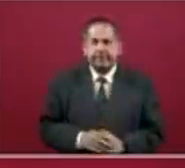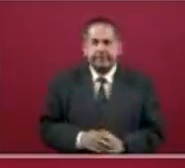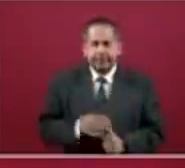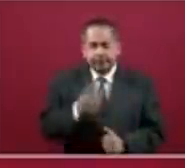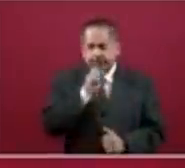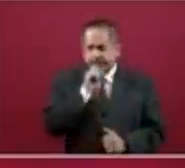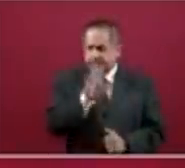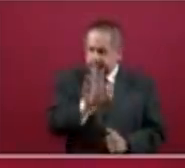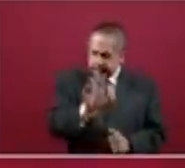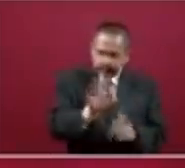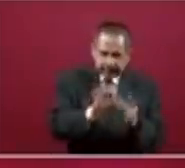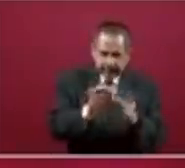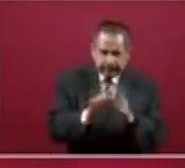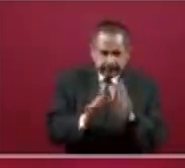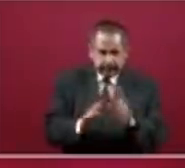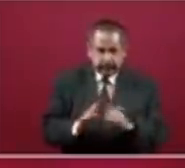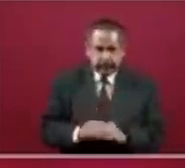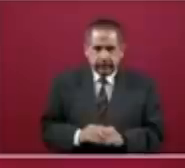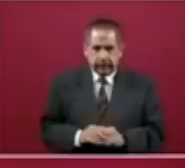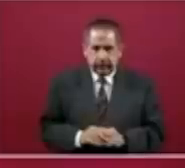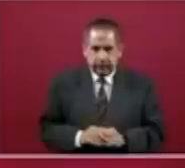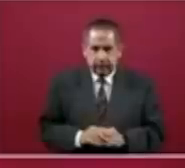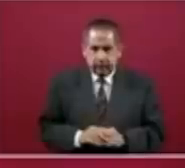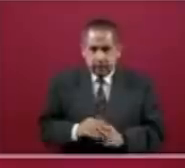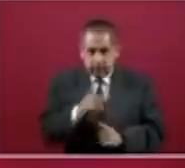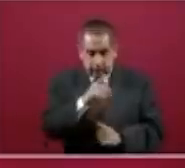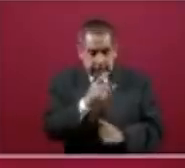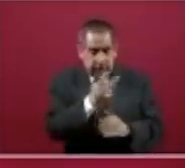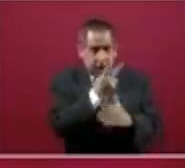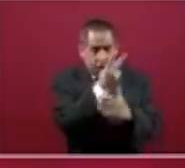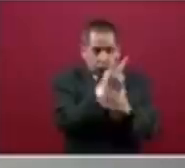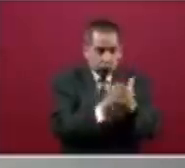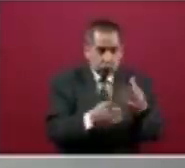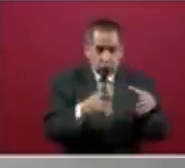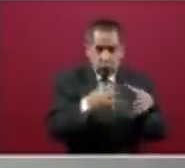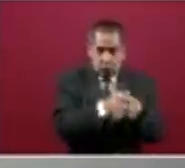pero a ver, ¿ya aprobaron lo de la fusión?